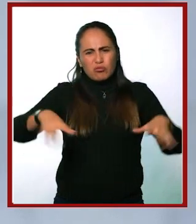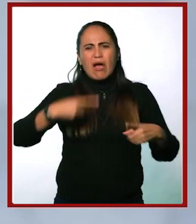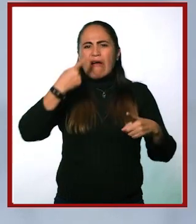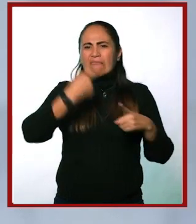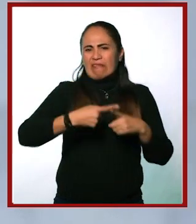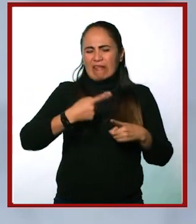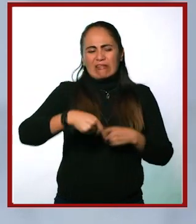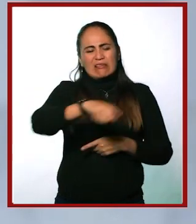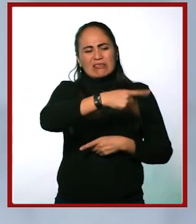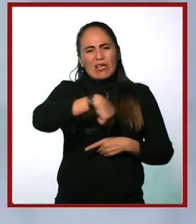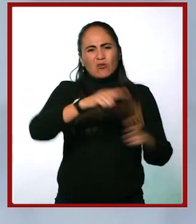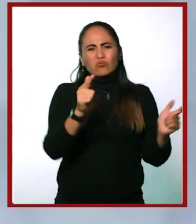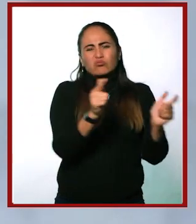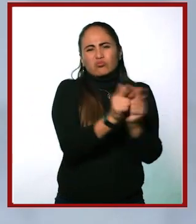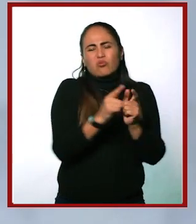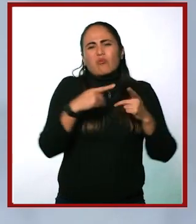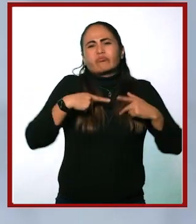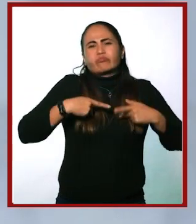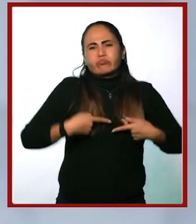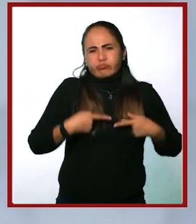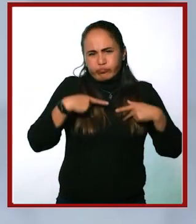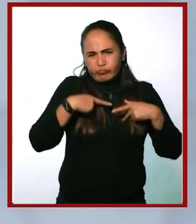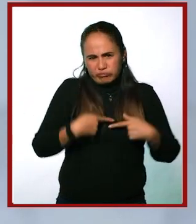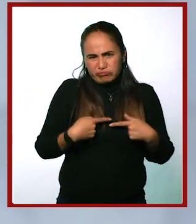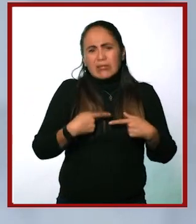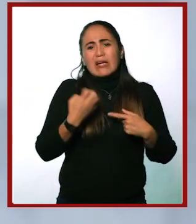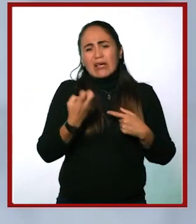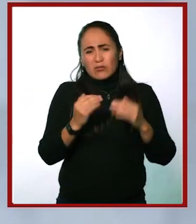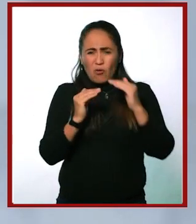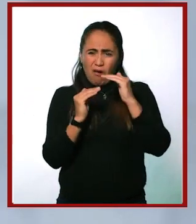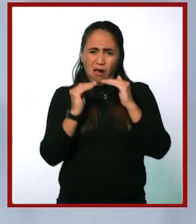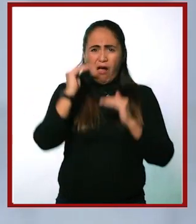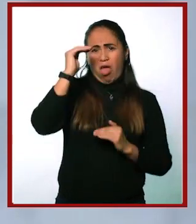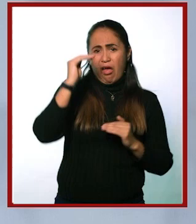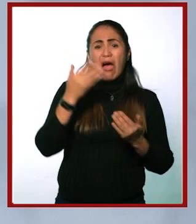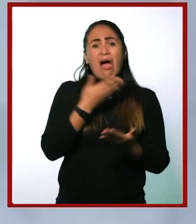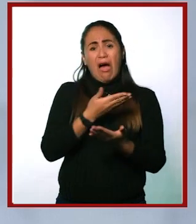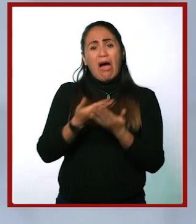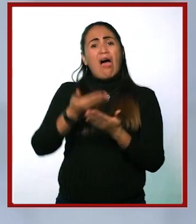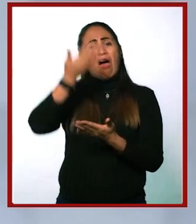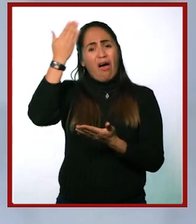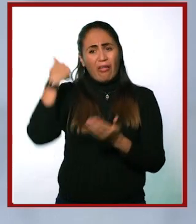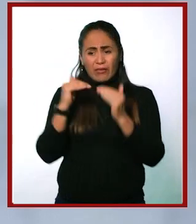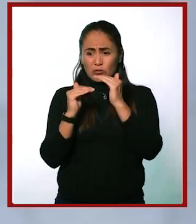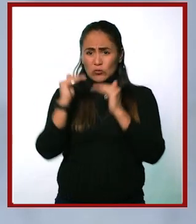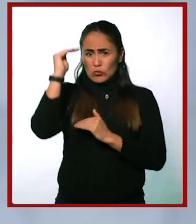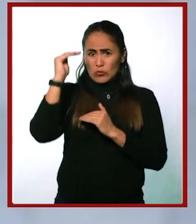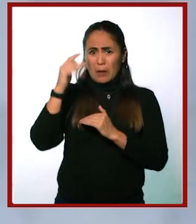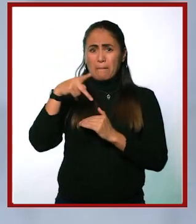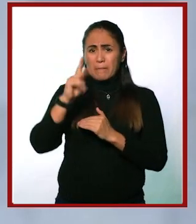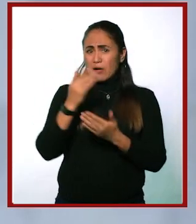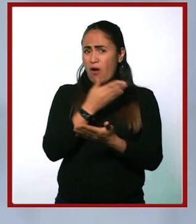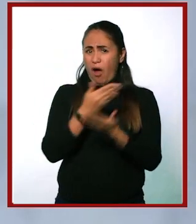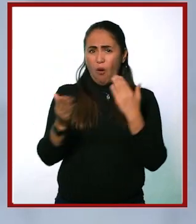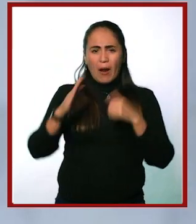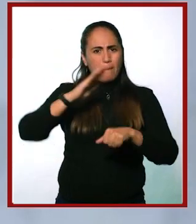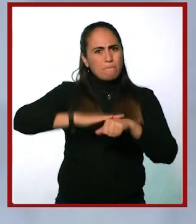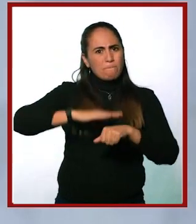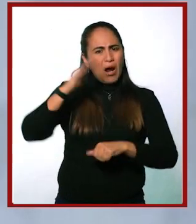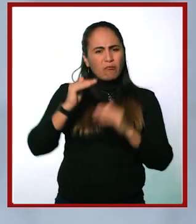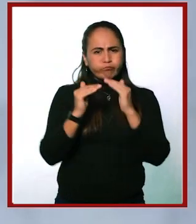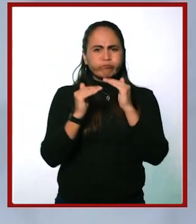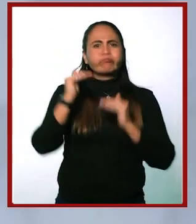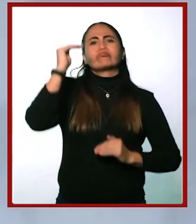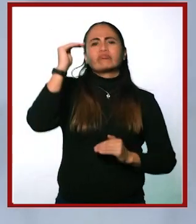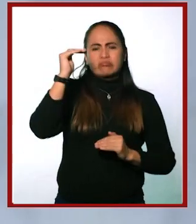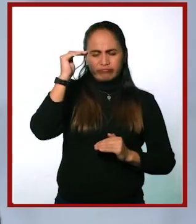más vulnerables. El coronavirus hace evidente las desigualdades que ya estaban presentes en nuestras regiones y sociedades y